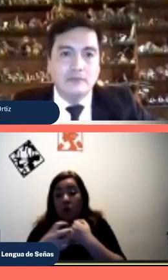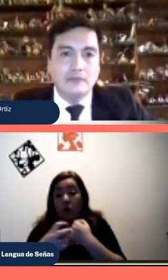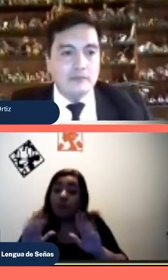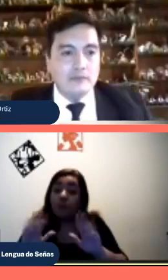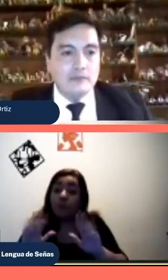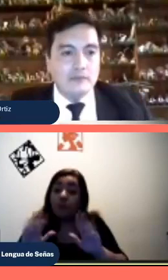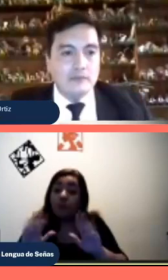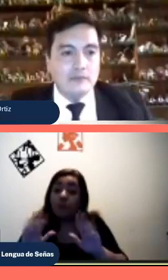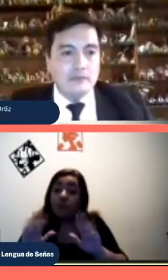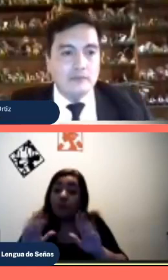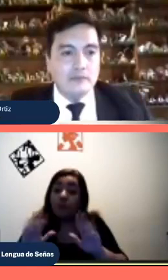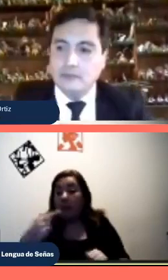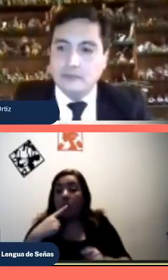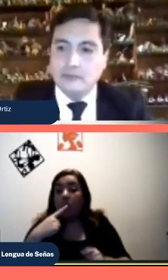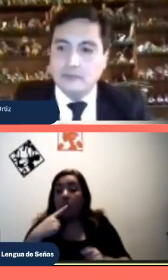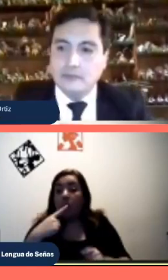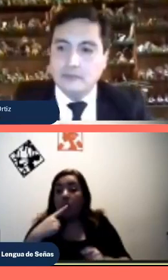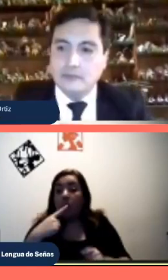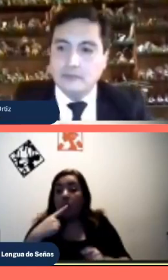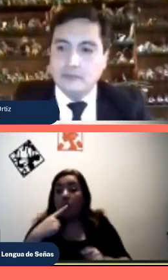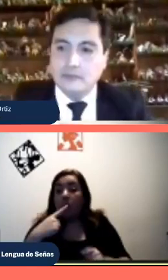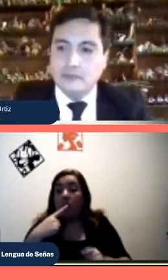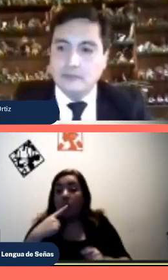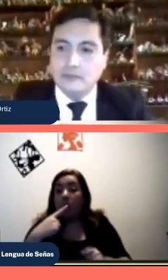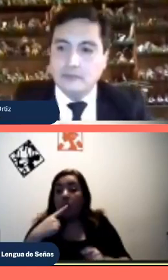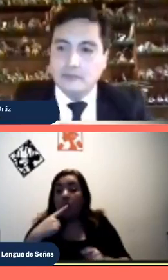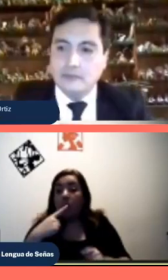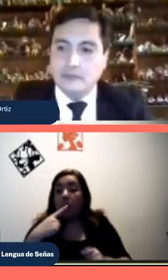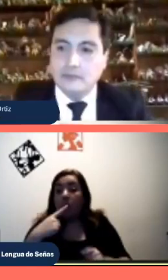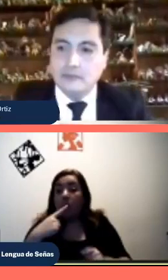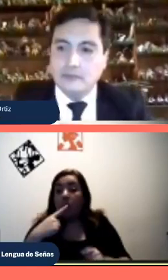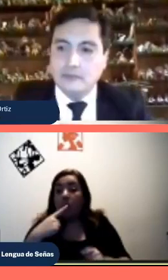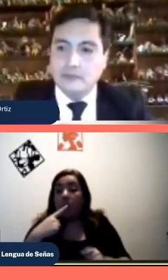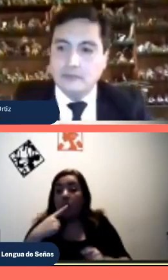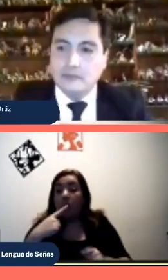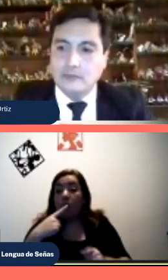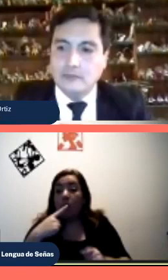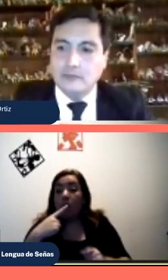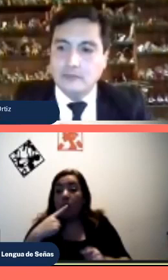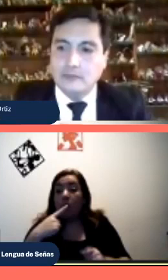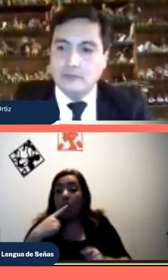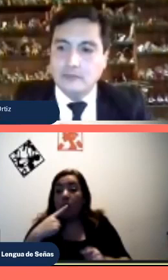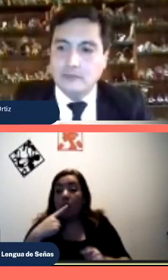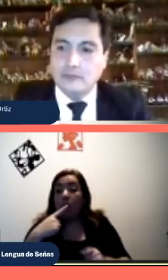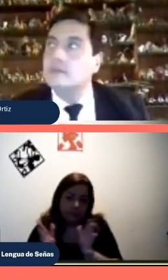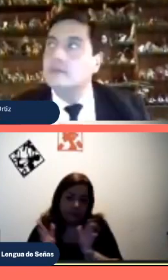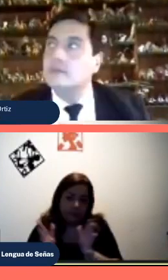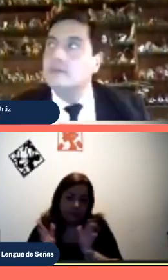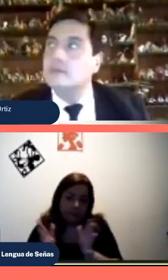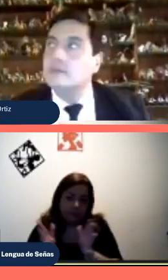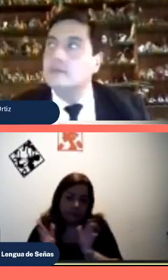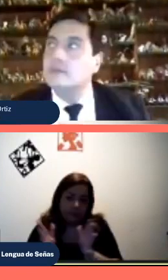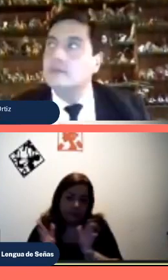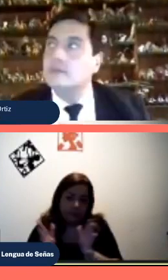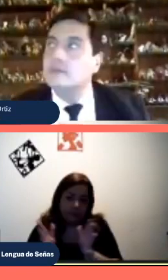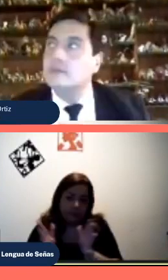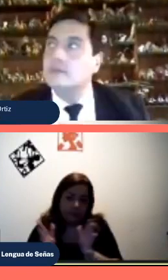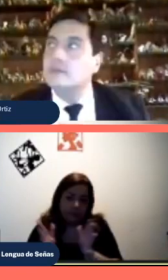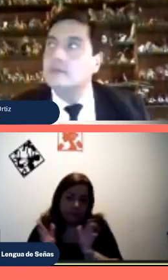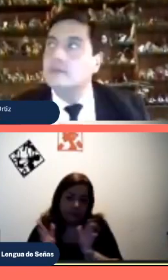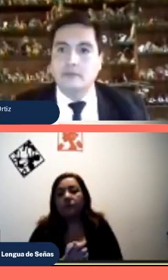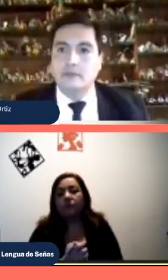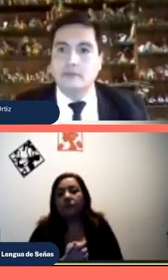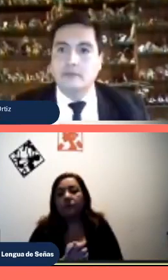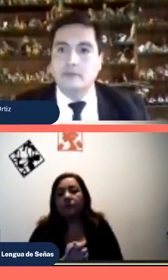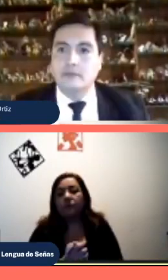ronda de preguntas, en función del tiempo también. Mira, hubieron muchas